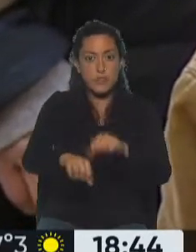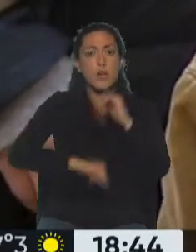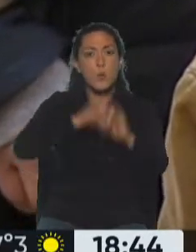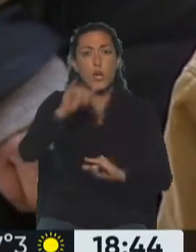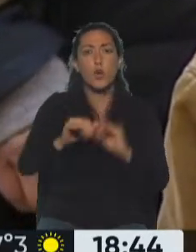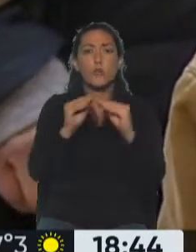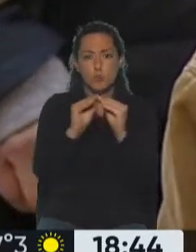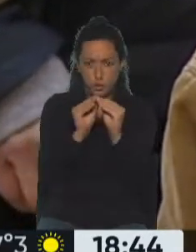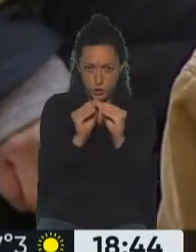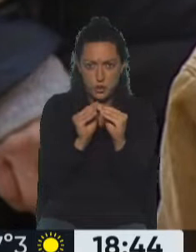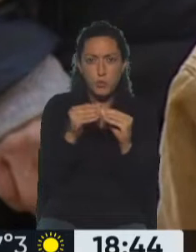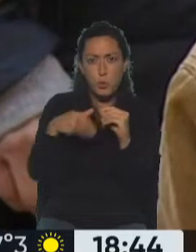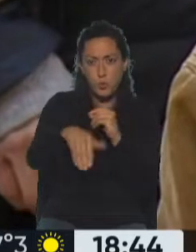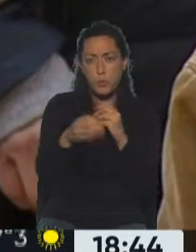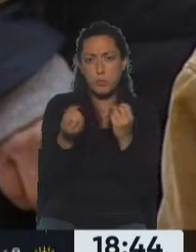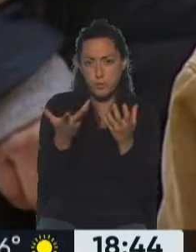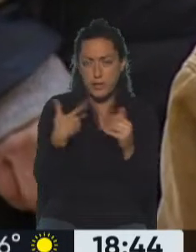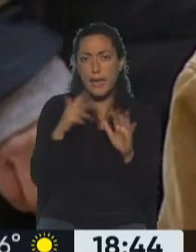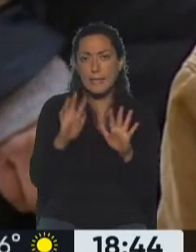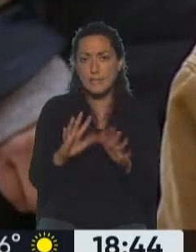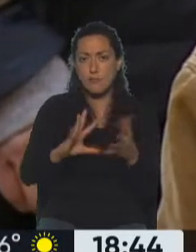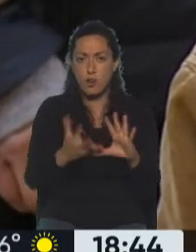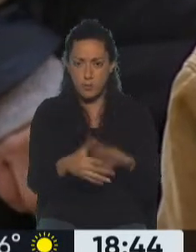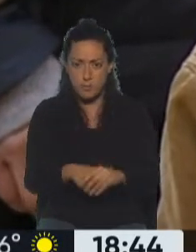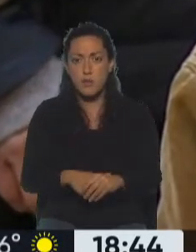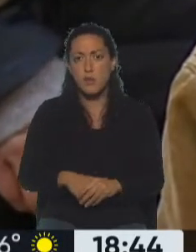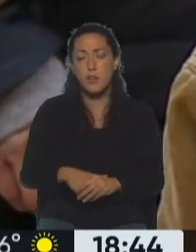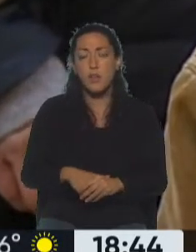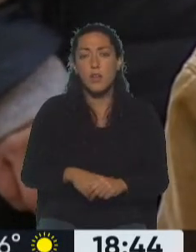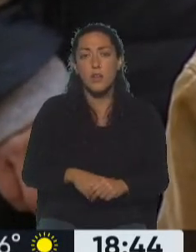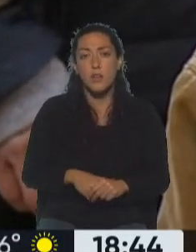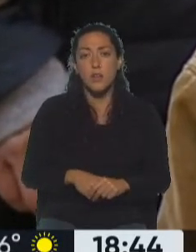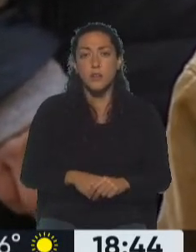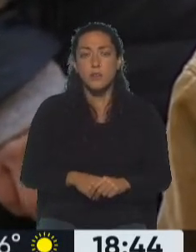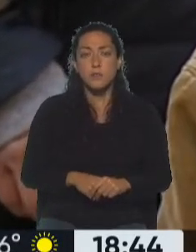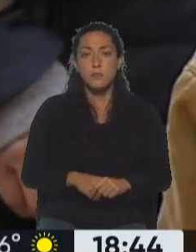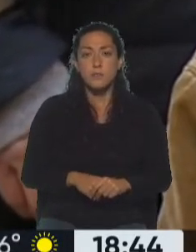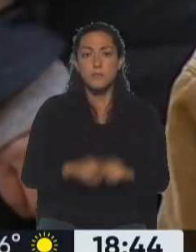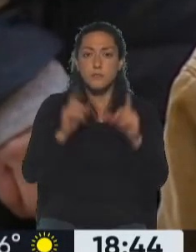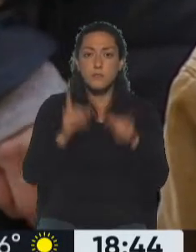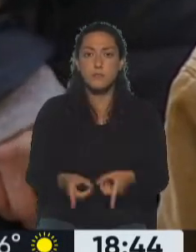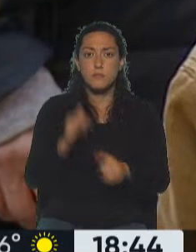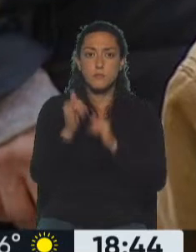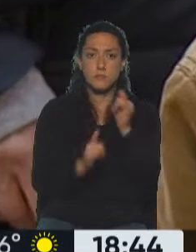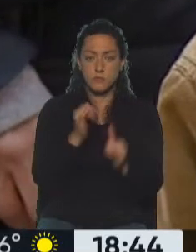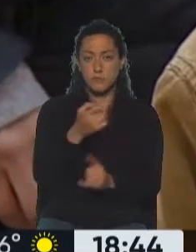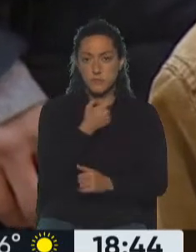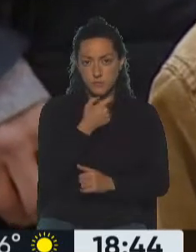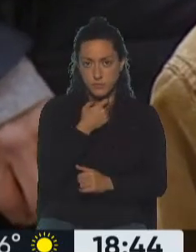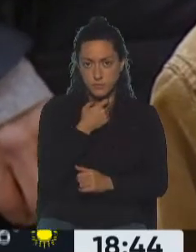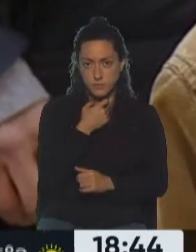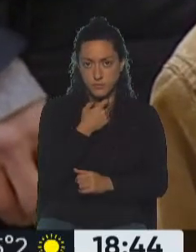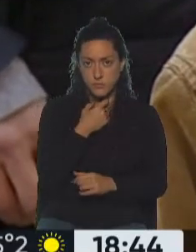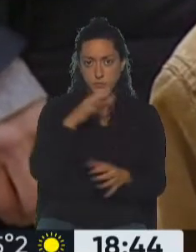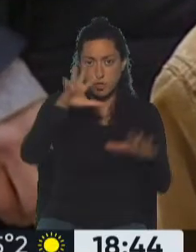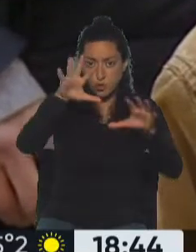los motivos, el por qué llegamos a esta decisión. Y también comentar, bueno, que tras una semana de